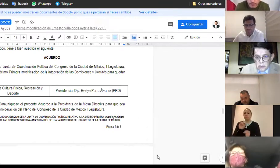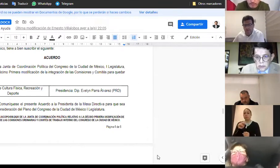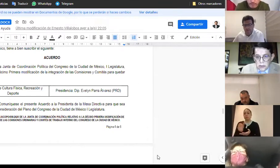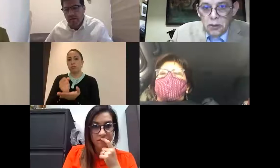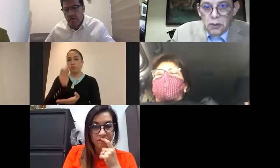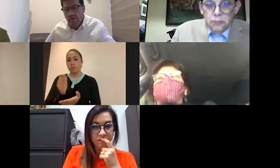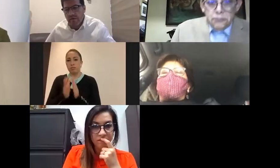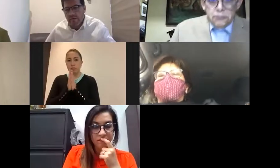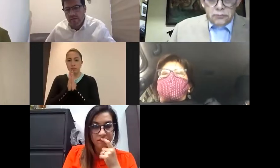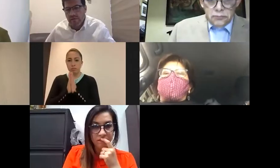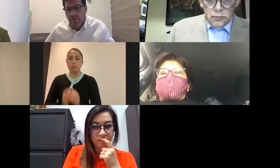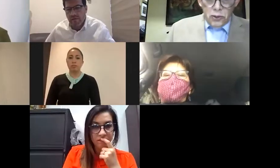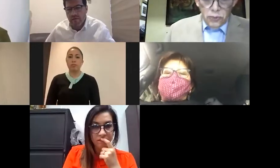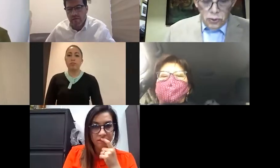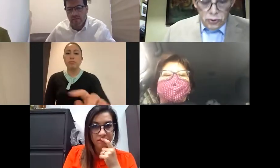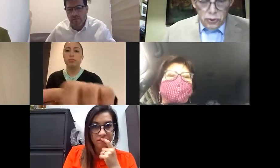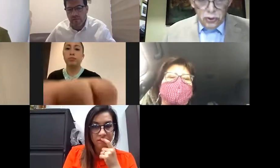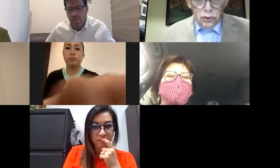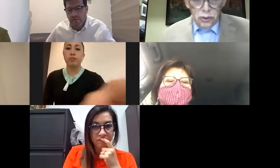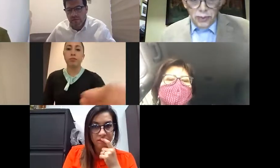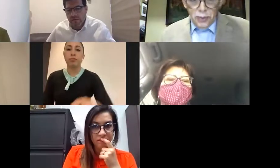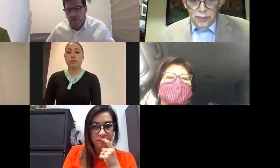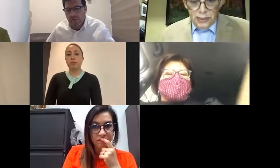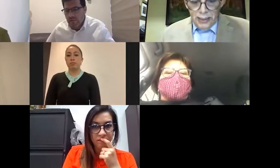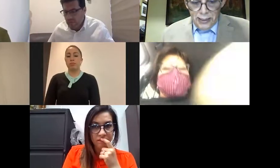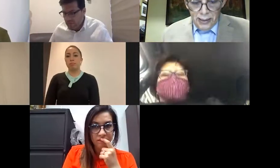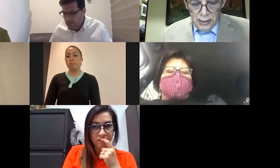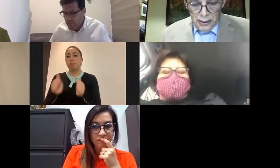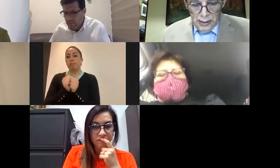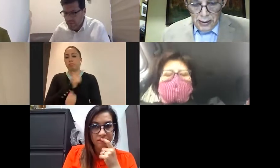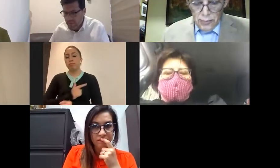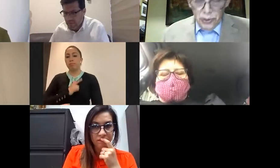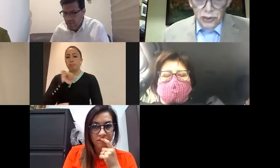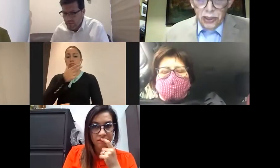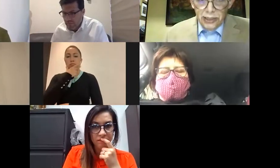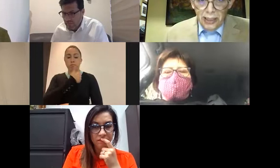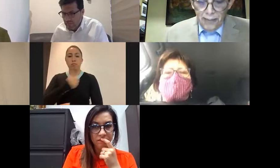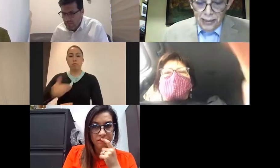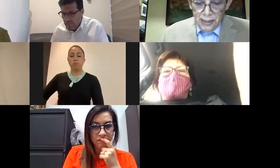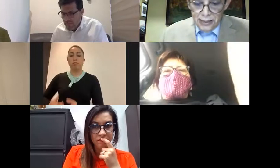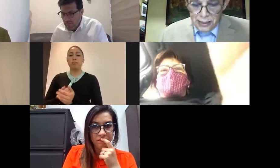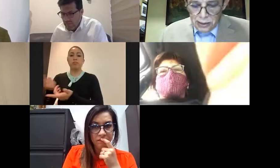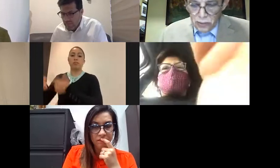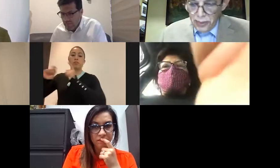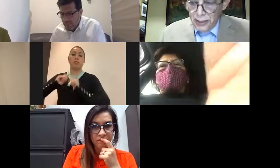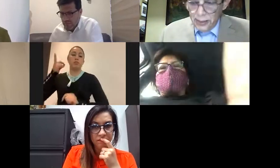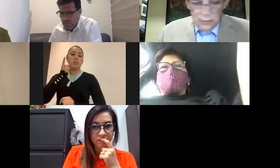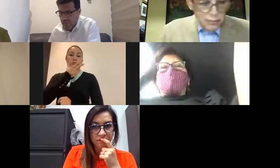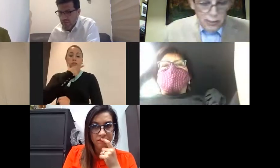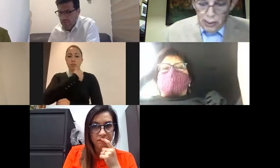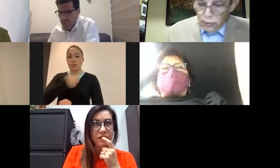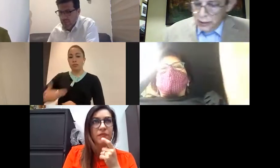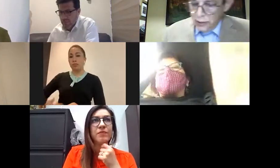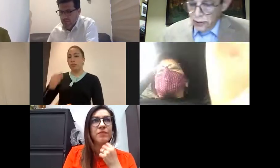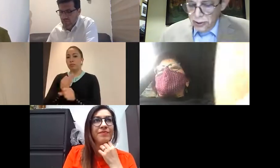favor? Con mucho gusto, diputado presidente. Por instrucciones de la presidencia, se somete